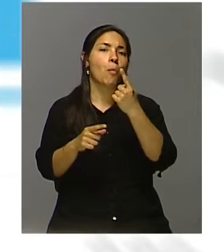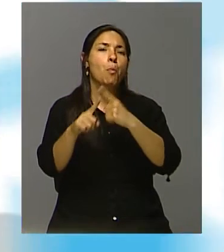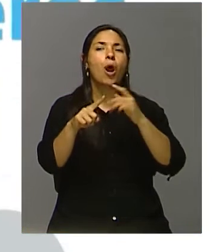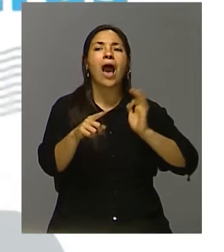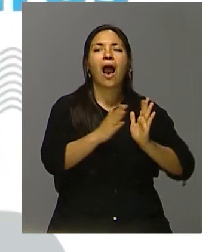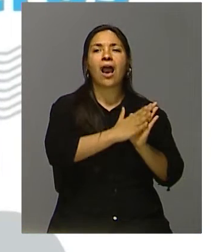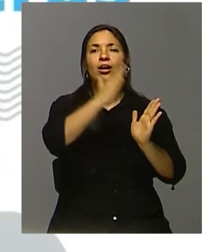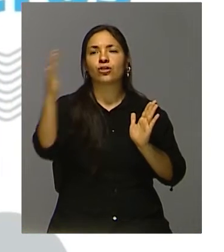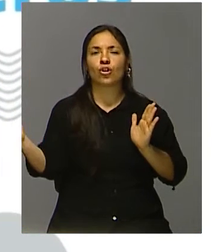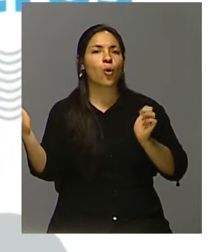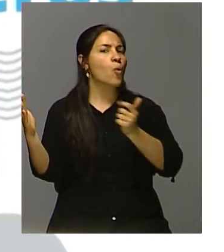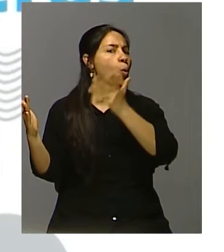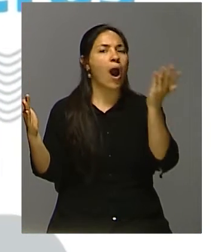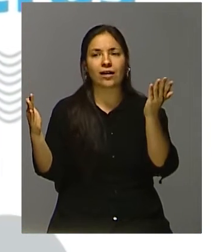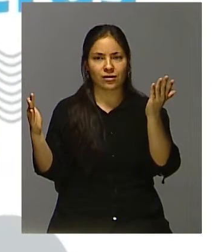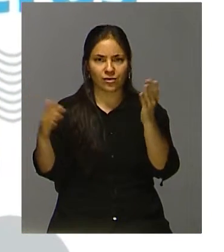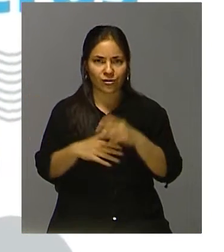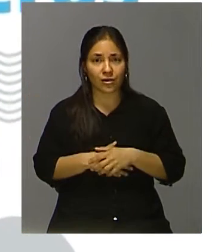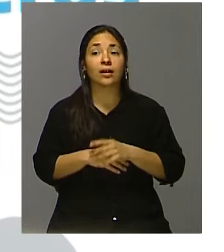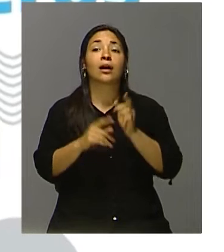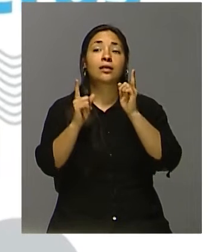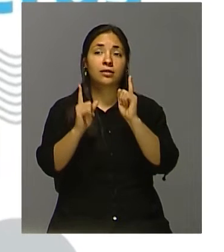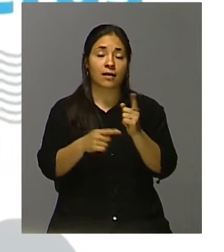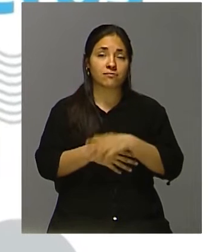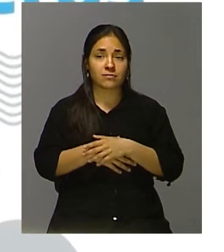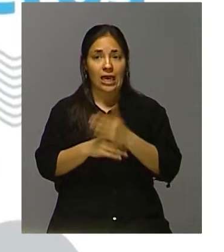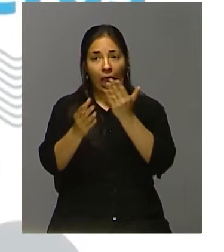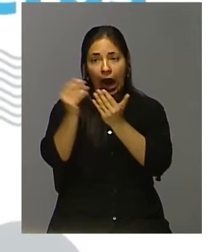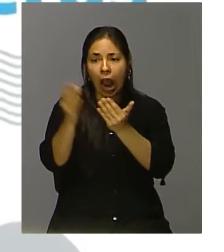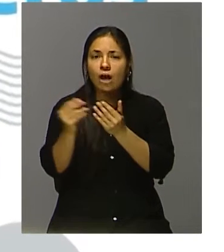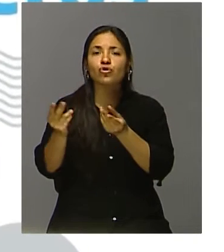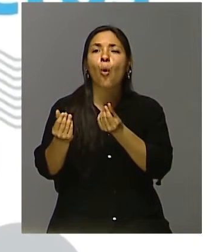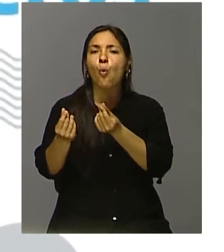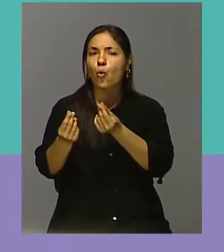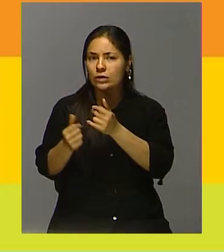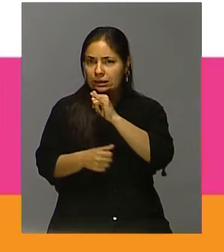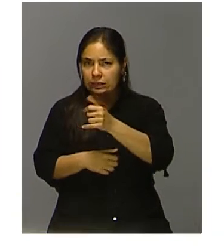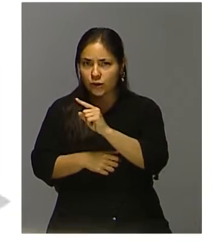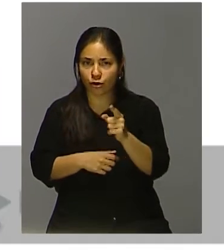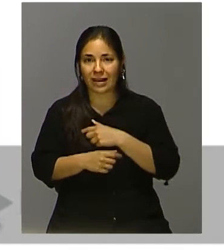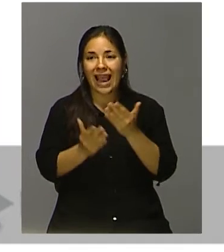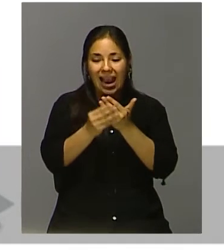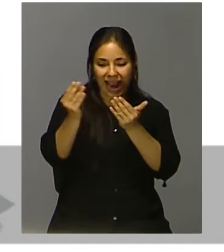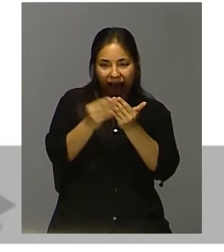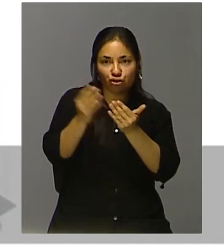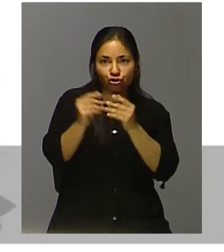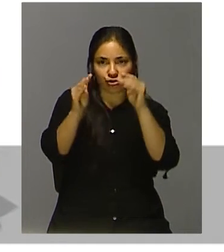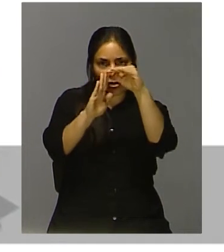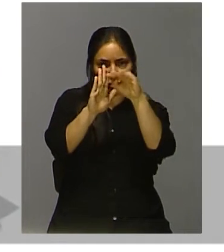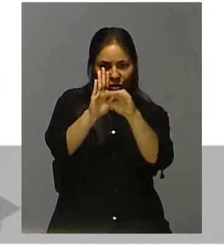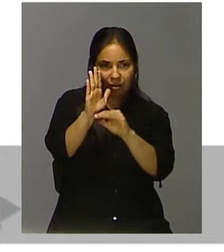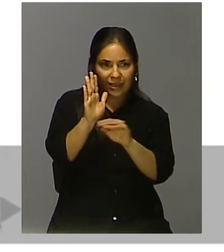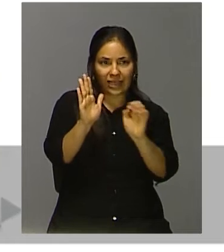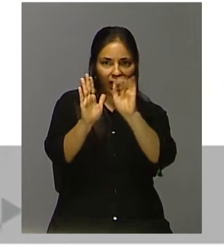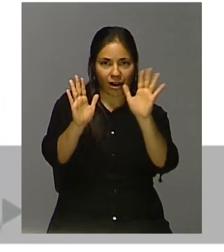al año cuánto te significa. Claro. Fíjate la utilidad de ese gasto. Es decir, la revisión y repensar los gastos es clave. Otro tema